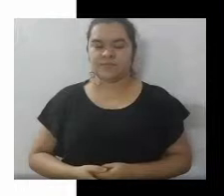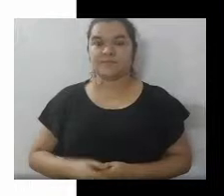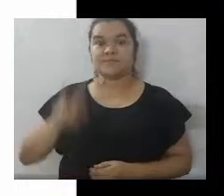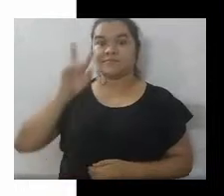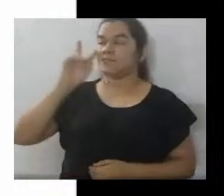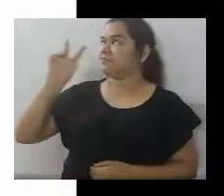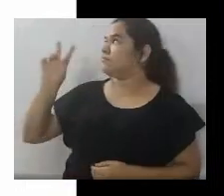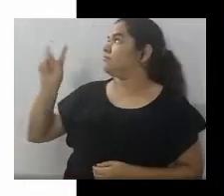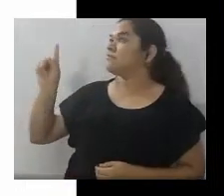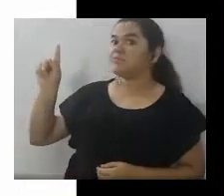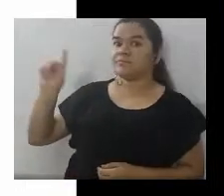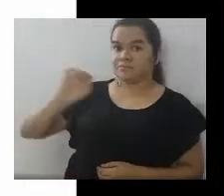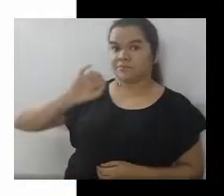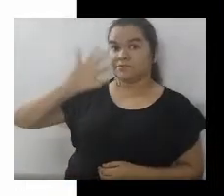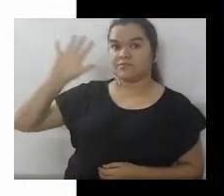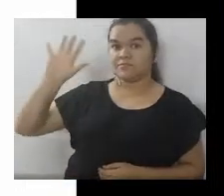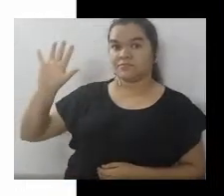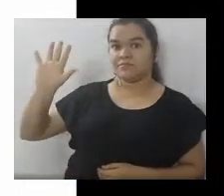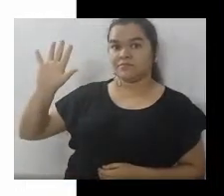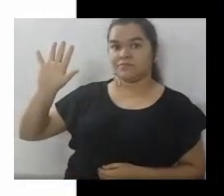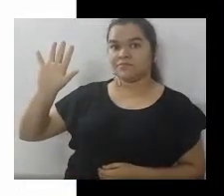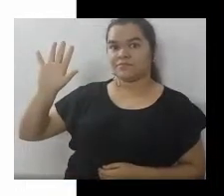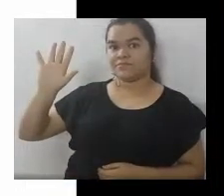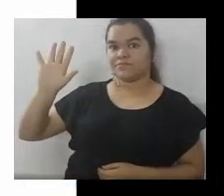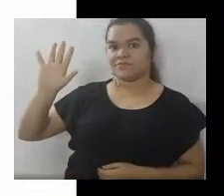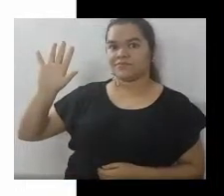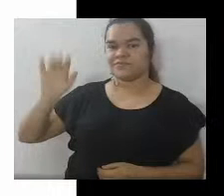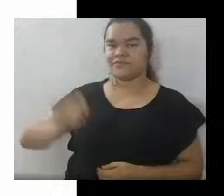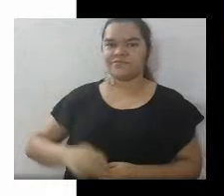Vamos a intentar